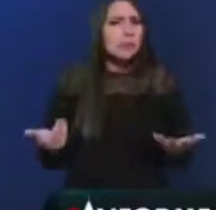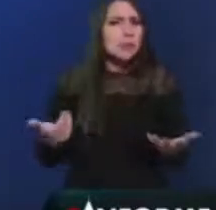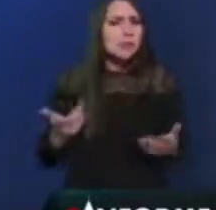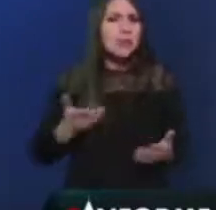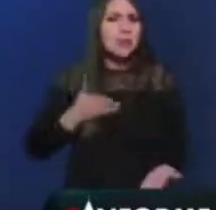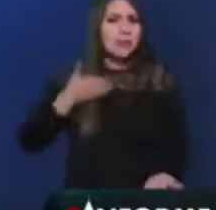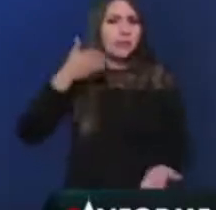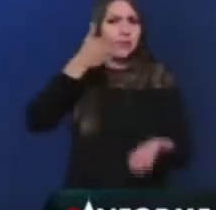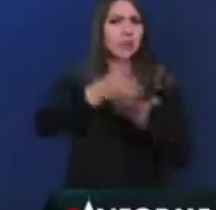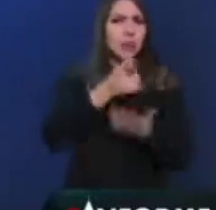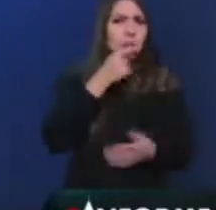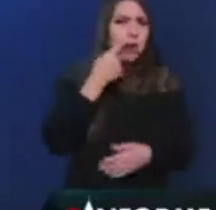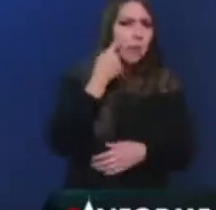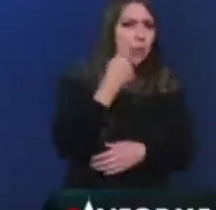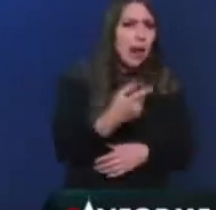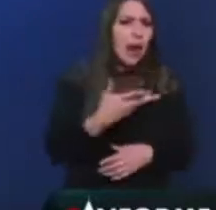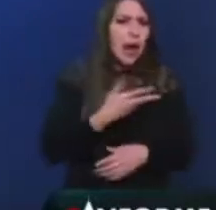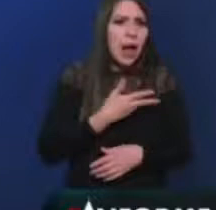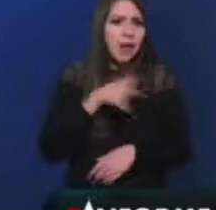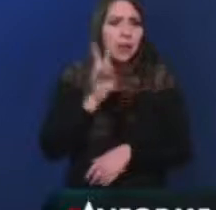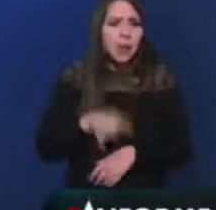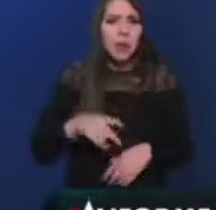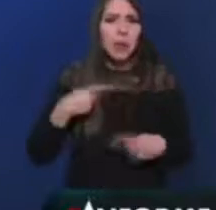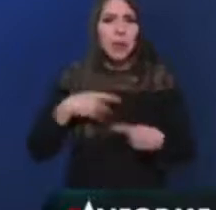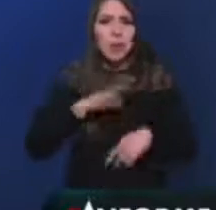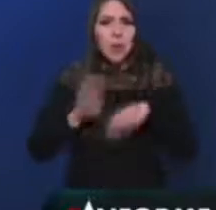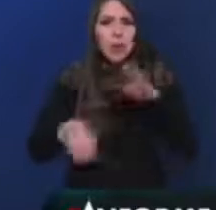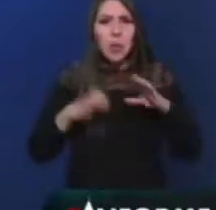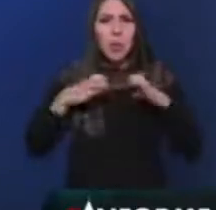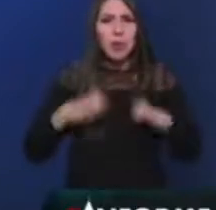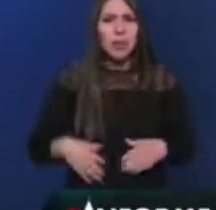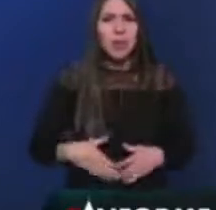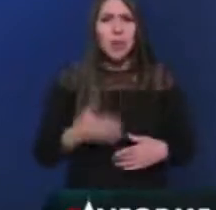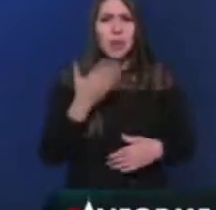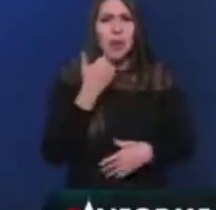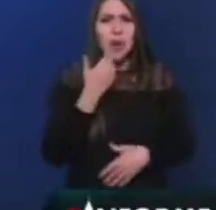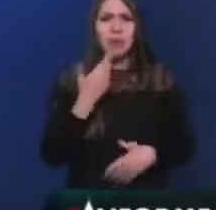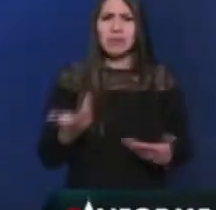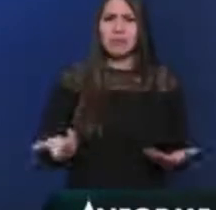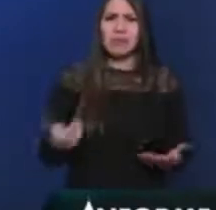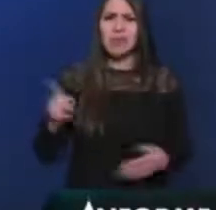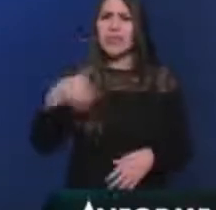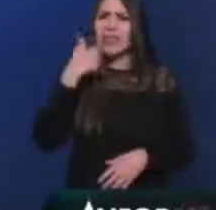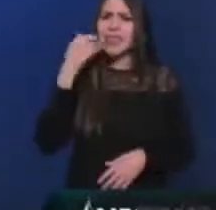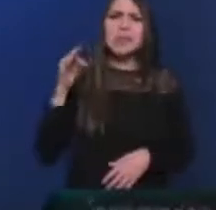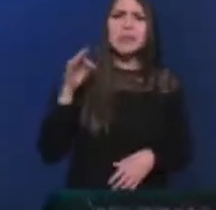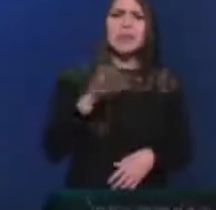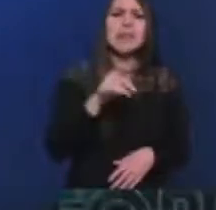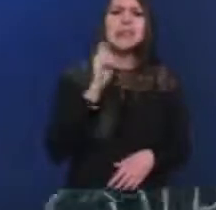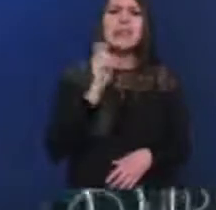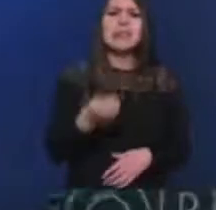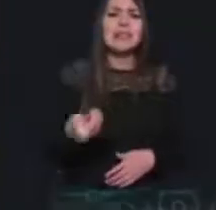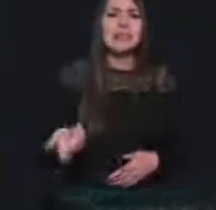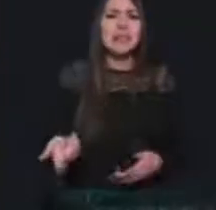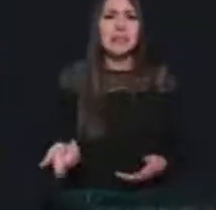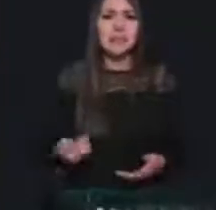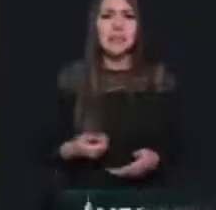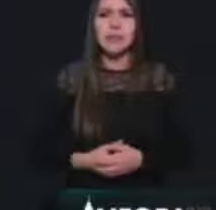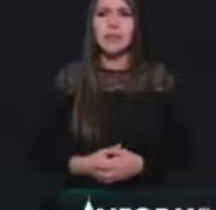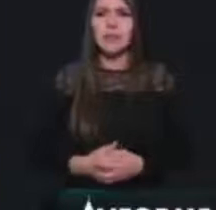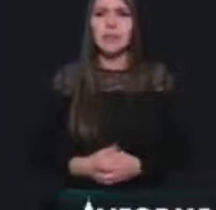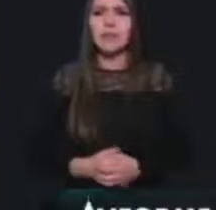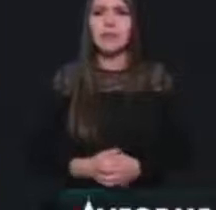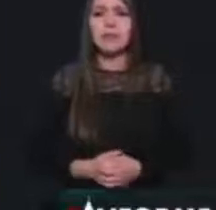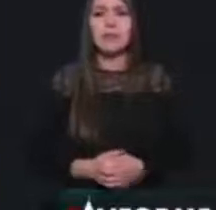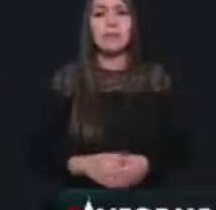cuerpos. Deja muchos interrogantes esto. ¿Qué es lo que busca? ¿Desestabilizar de qué manera? ¿Quién responde? Esto es un